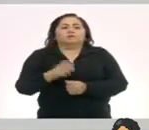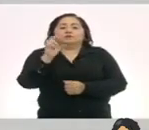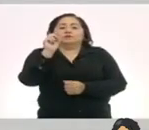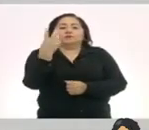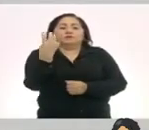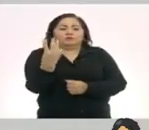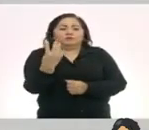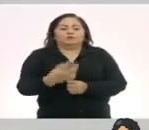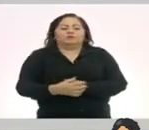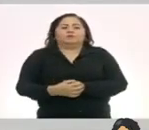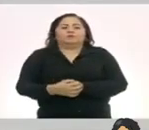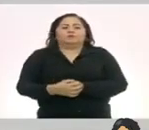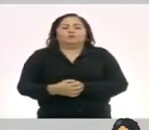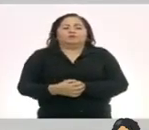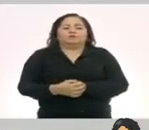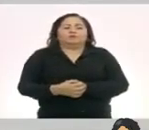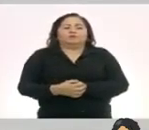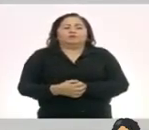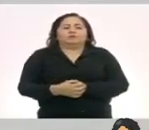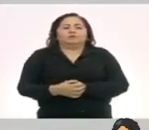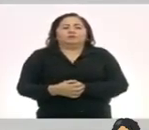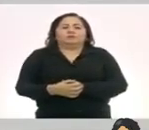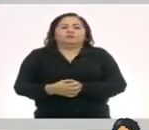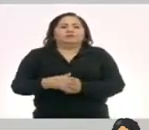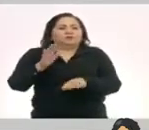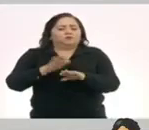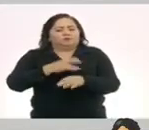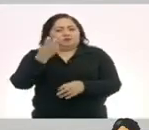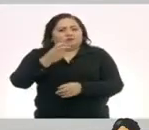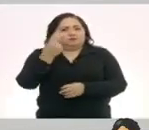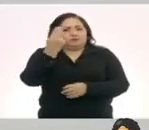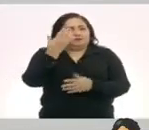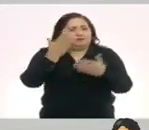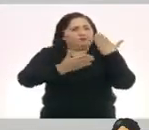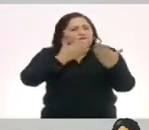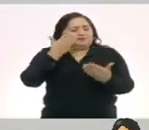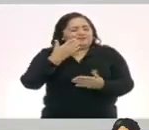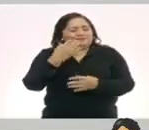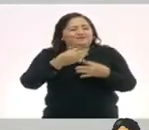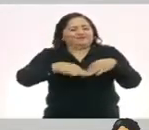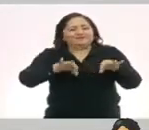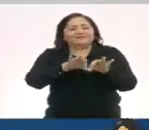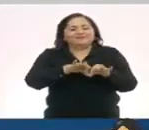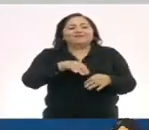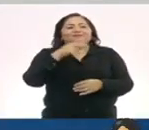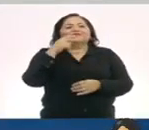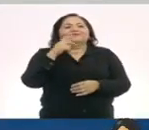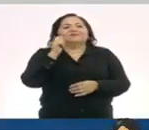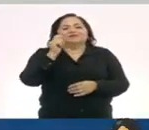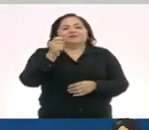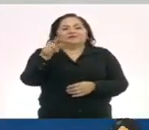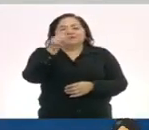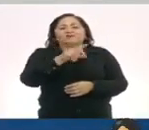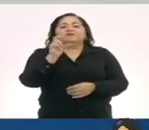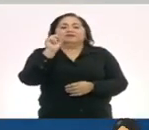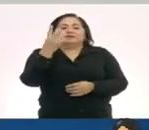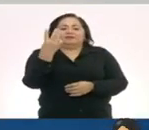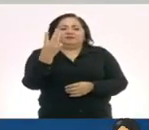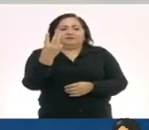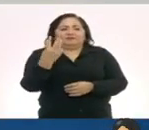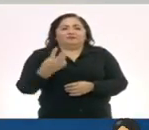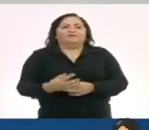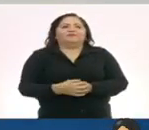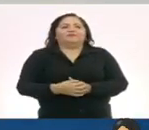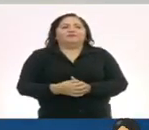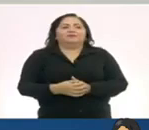33 pesitos, sume mal. Por eso es importante ir a la escuela y estudiar. Sí, 8 más 5, 13. 13, más llevamos una y